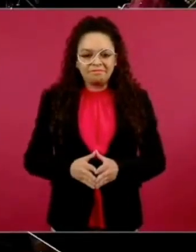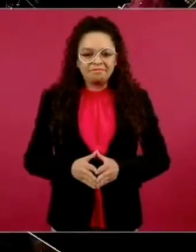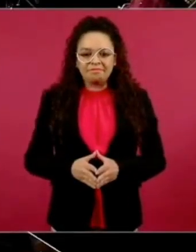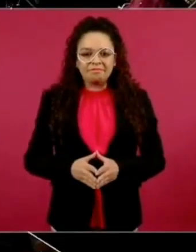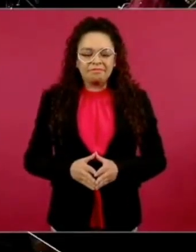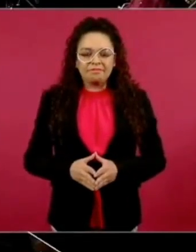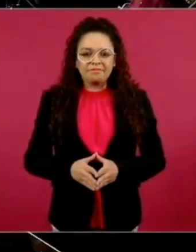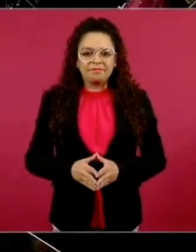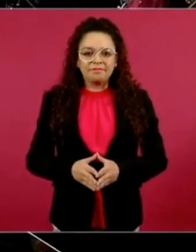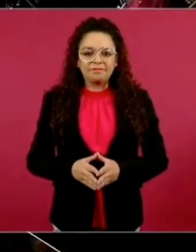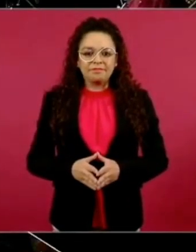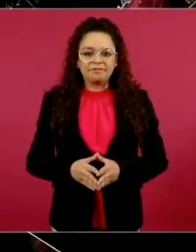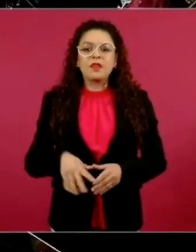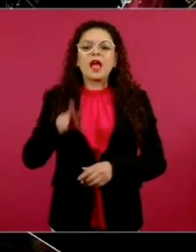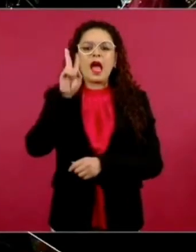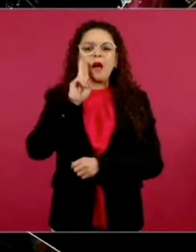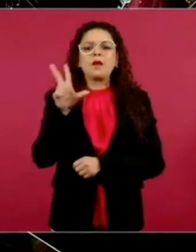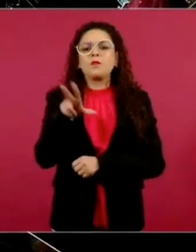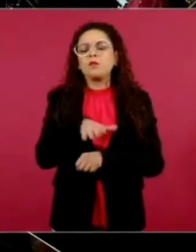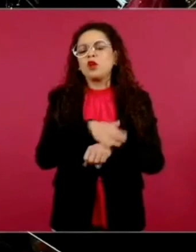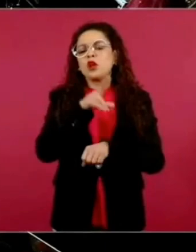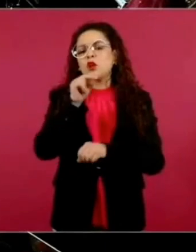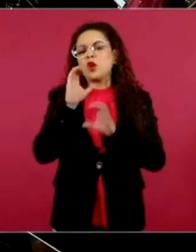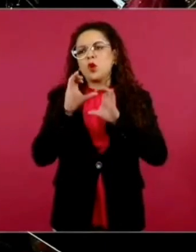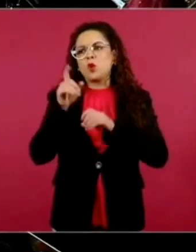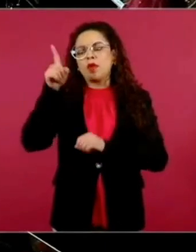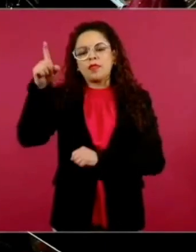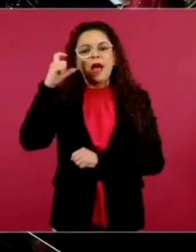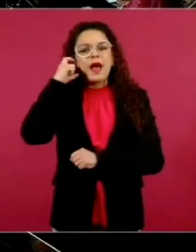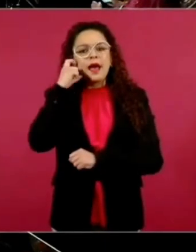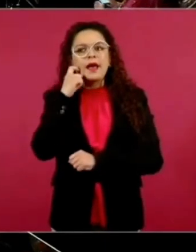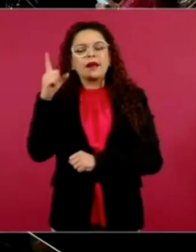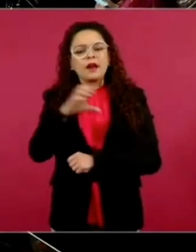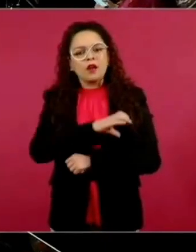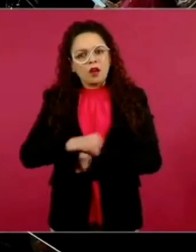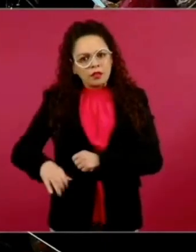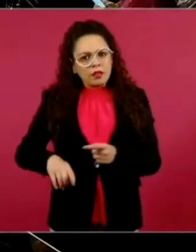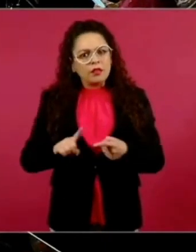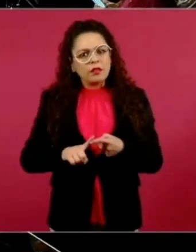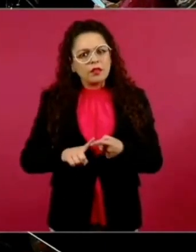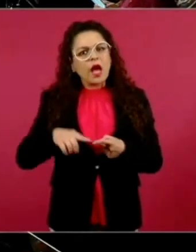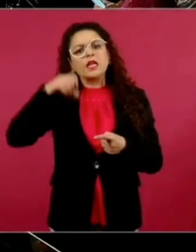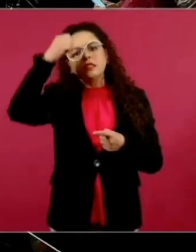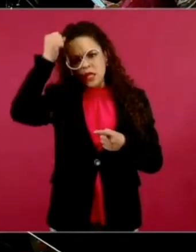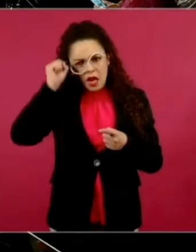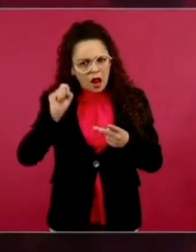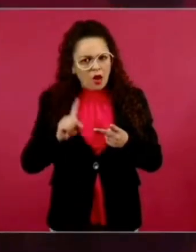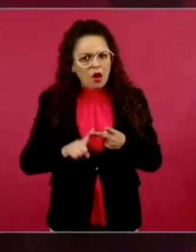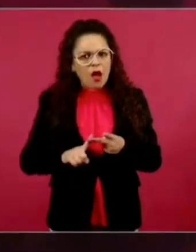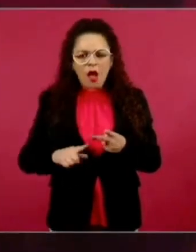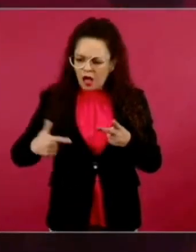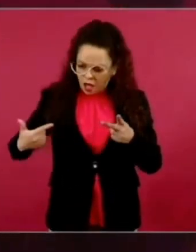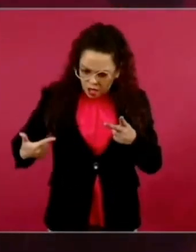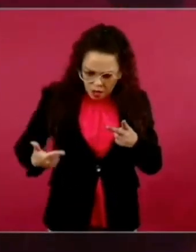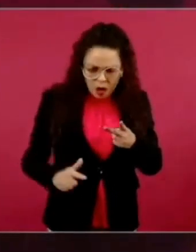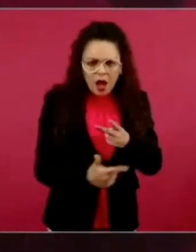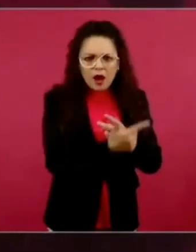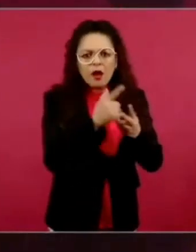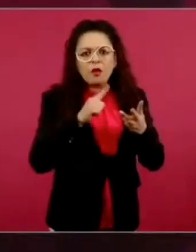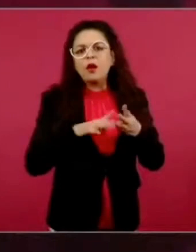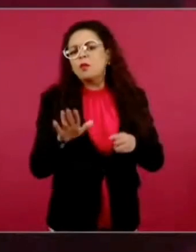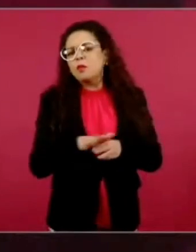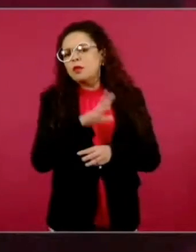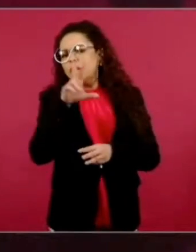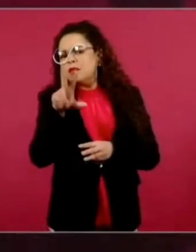a los candidatos de Guerrero? ¿Por qué no cuidan a los candidatos de Sinaloa? ¿Por qué no cuidan a los candidatos de Guanajuato? O sea, es.